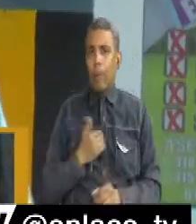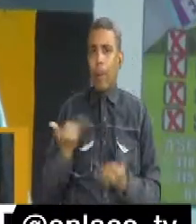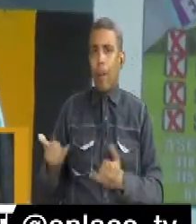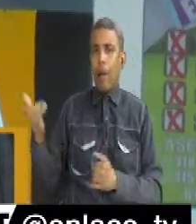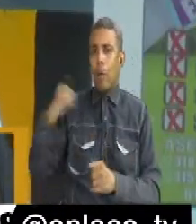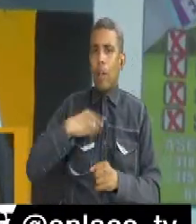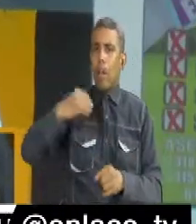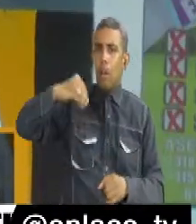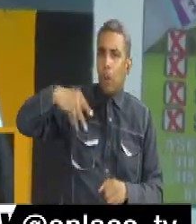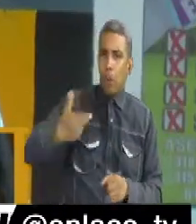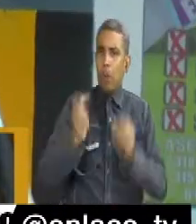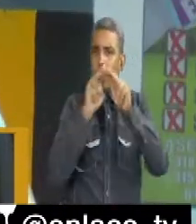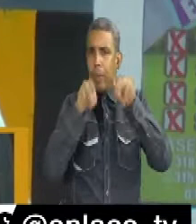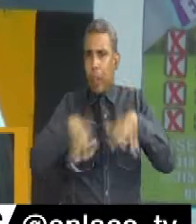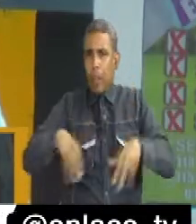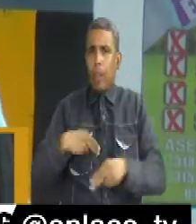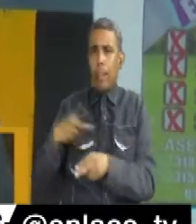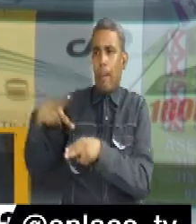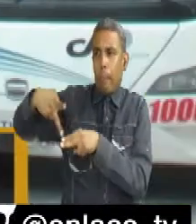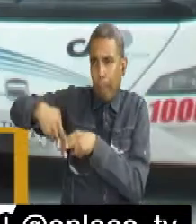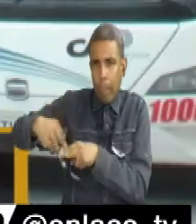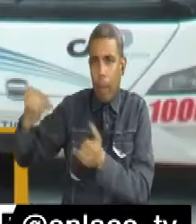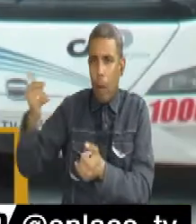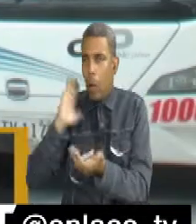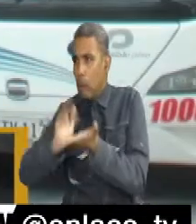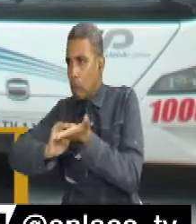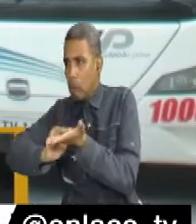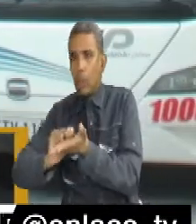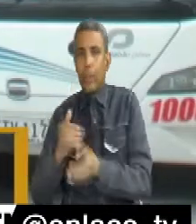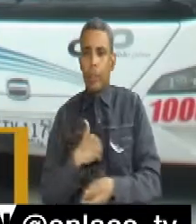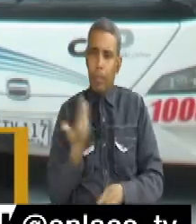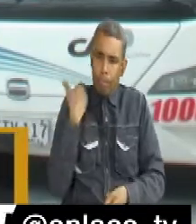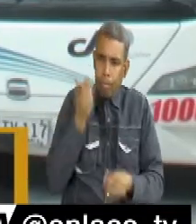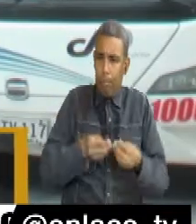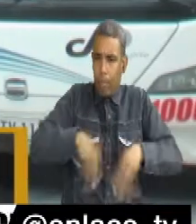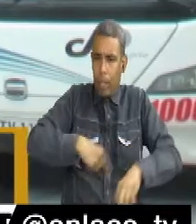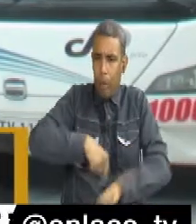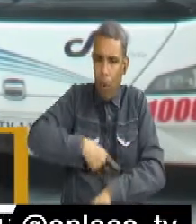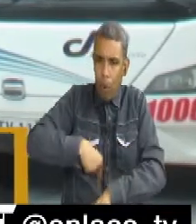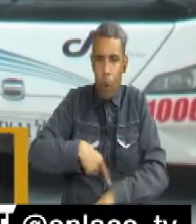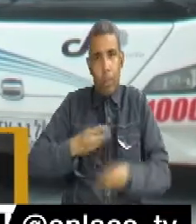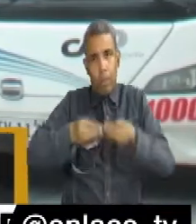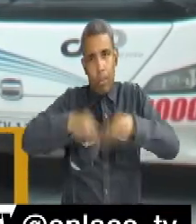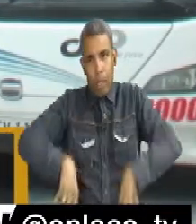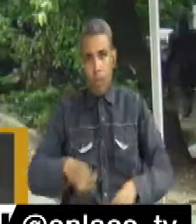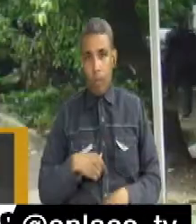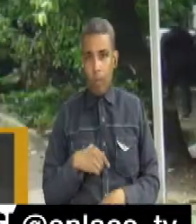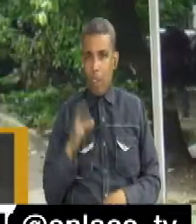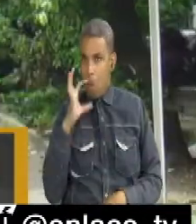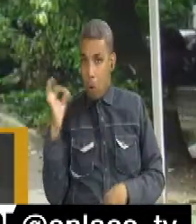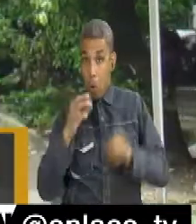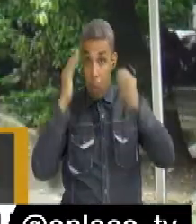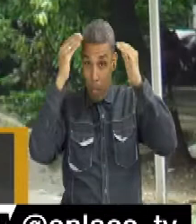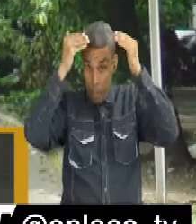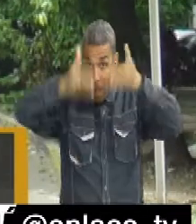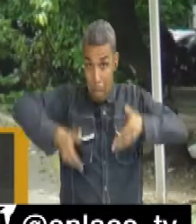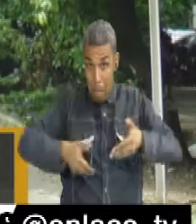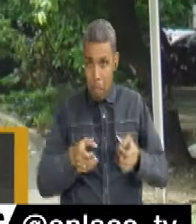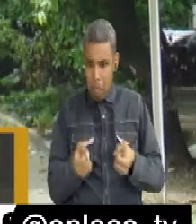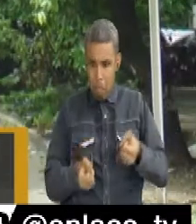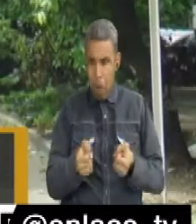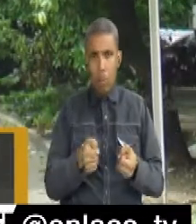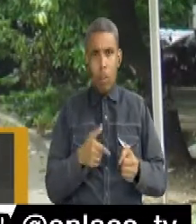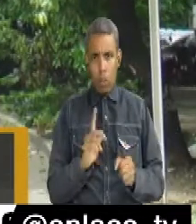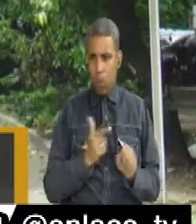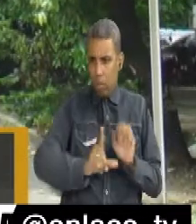estamos todo el día sin luz, sin internet, sin nada. Mientras tanto, el conductor del bus aduce que el vehículo cuenta con las especificaciones de ley